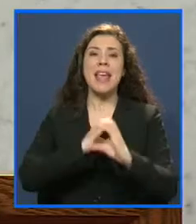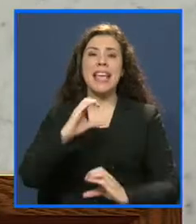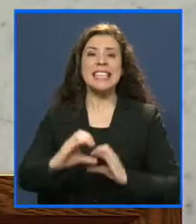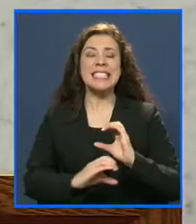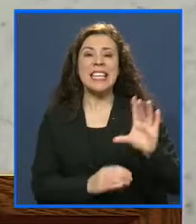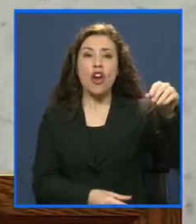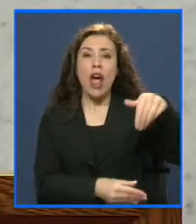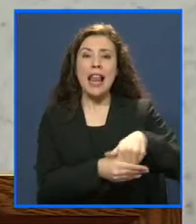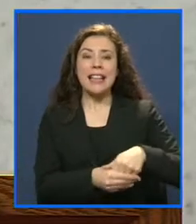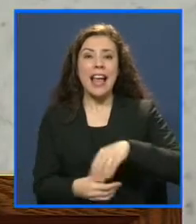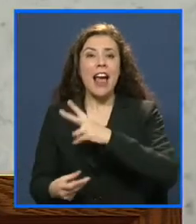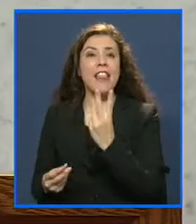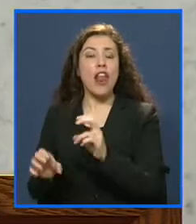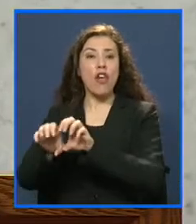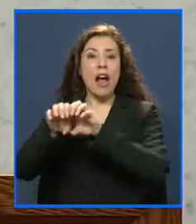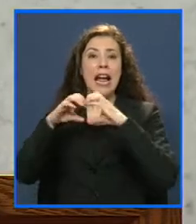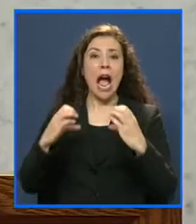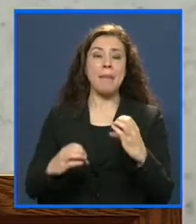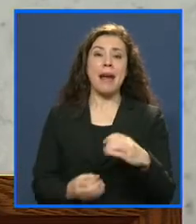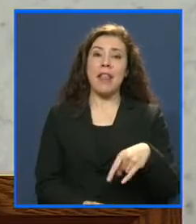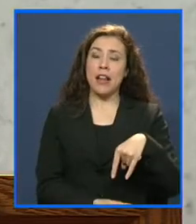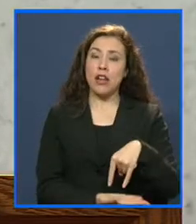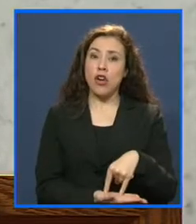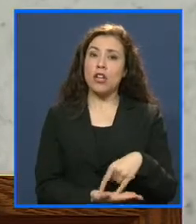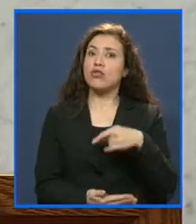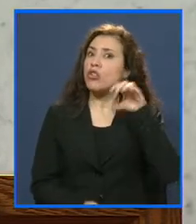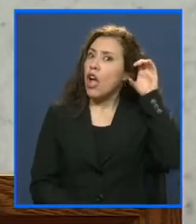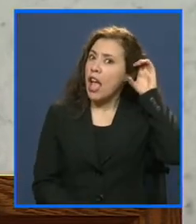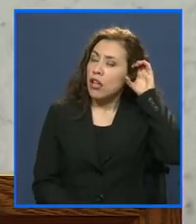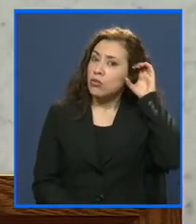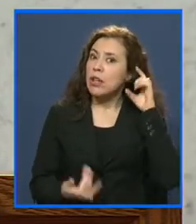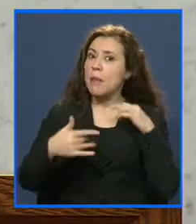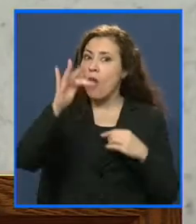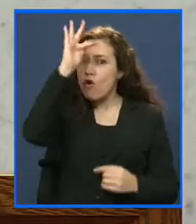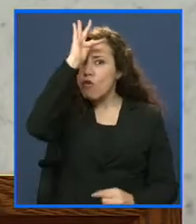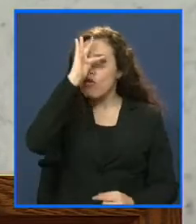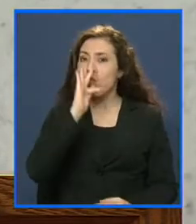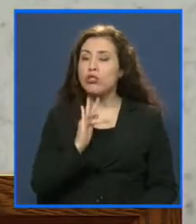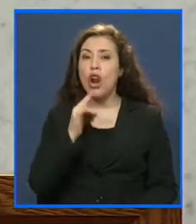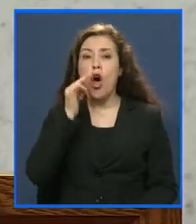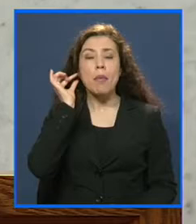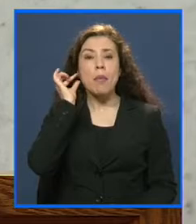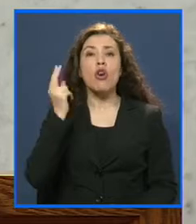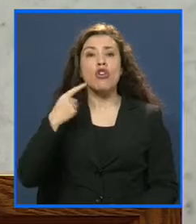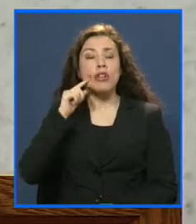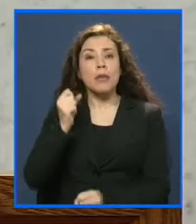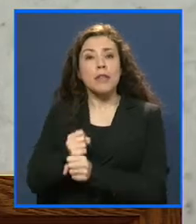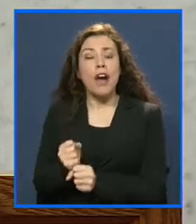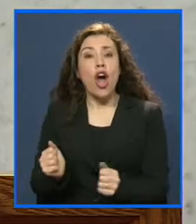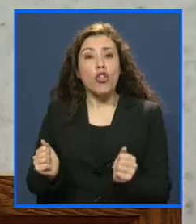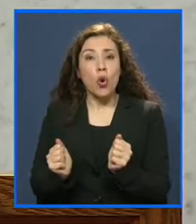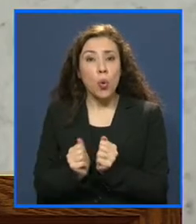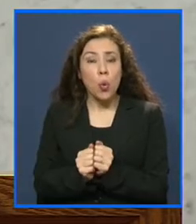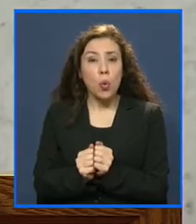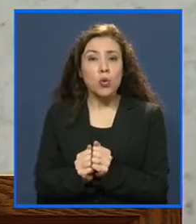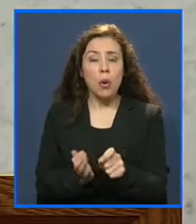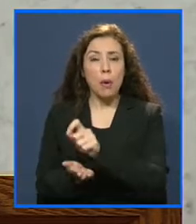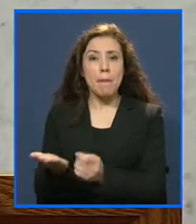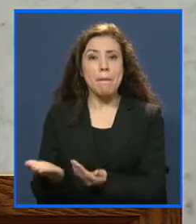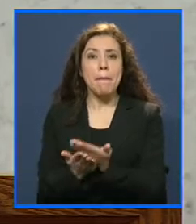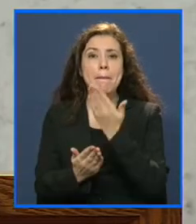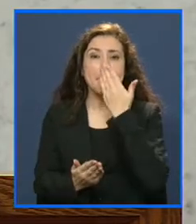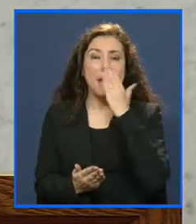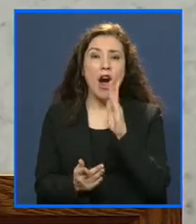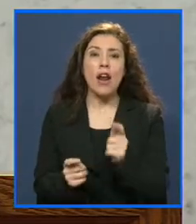internos de ambas ramas del congreso hemos escuchado las funcionarias y funcionarios y estamos trabajando en conjunto propuestas de mejoramiento